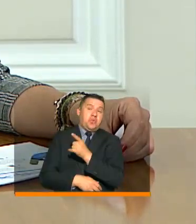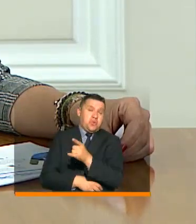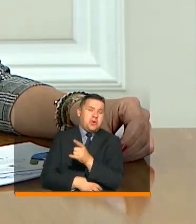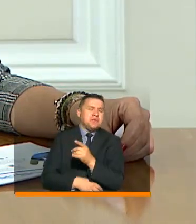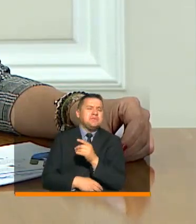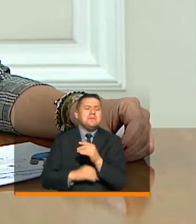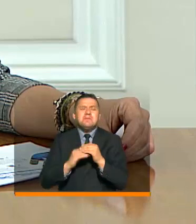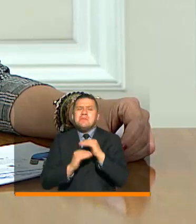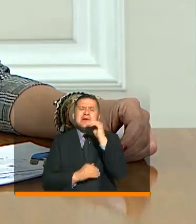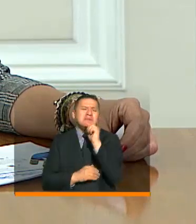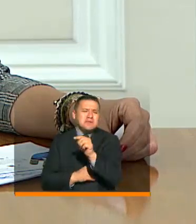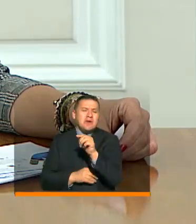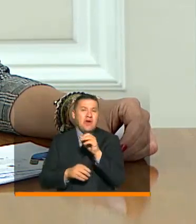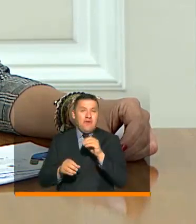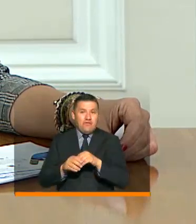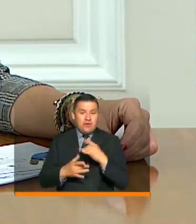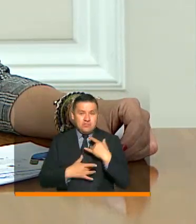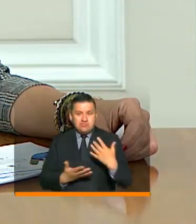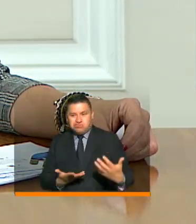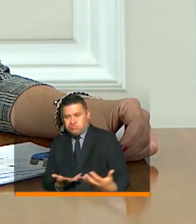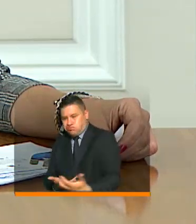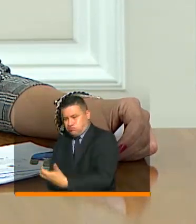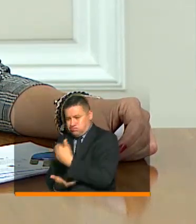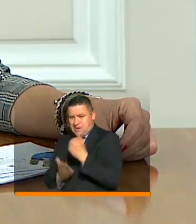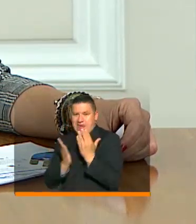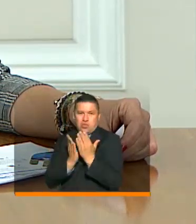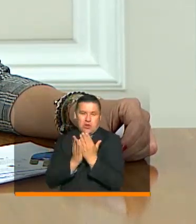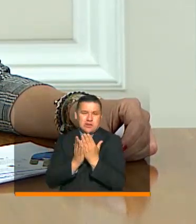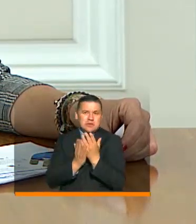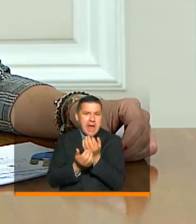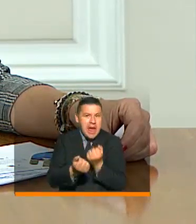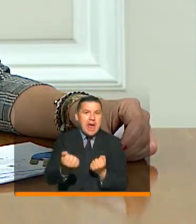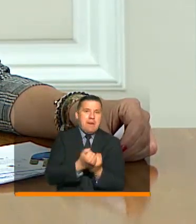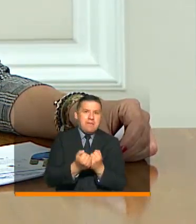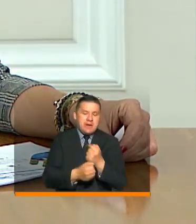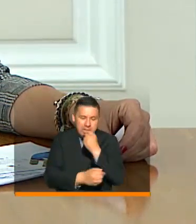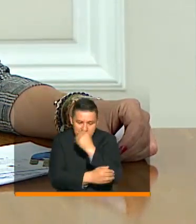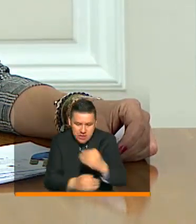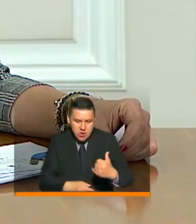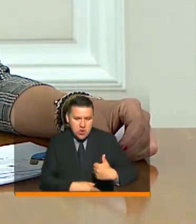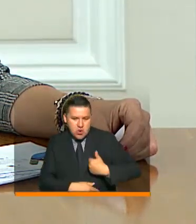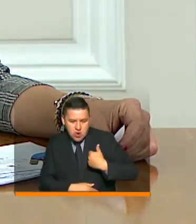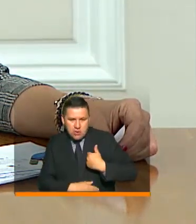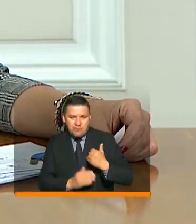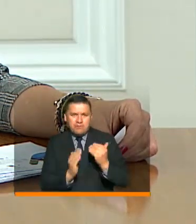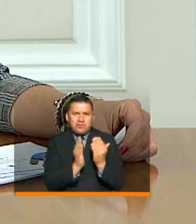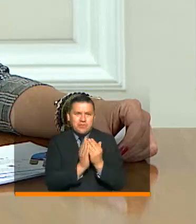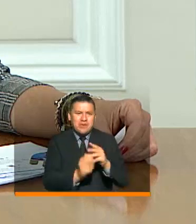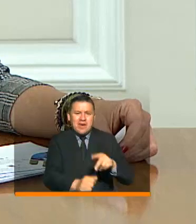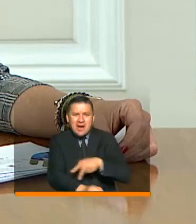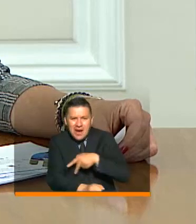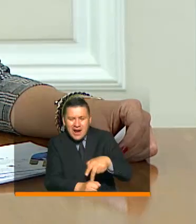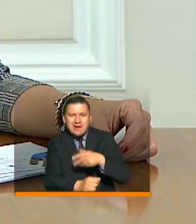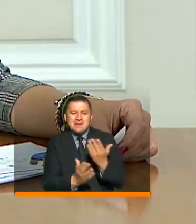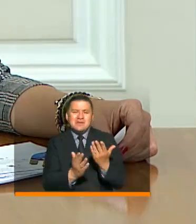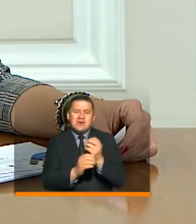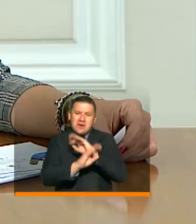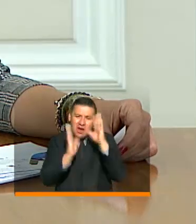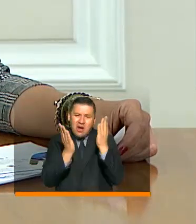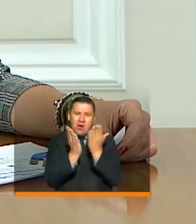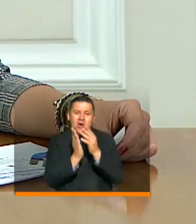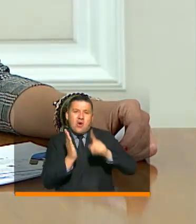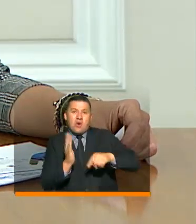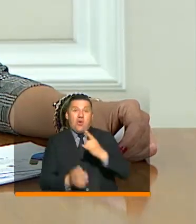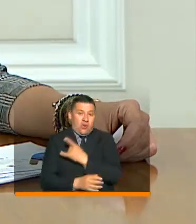y particularmente el Fondo Solidario para la Educación, que apoya niños, jóvenes, desde jardines, colegios y claramente